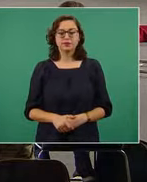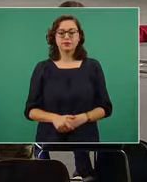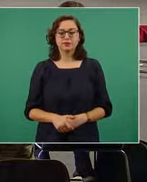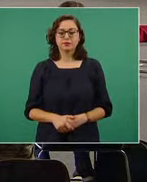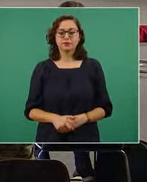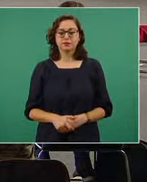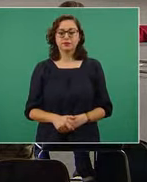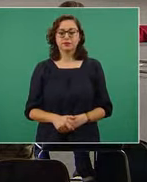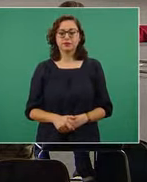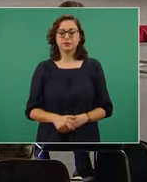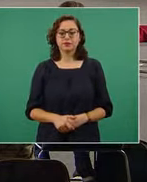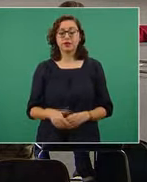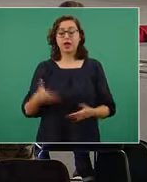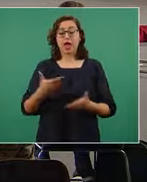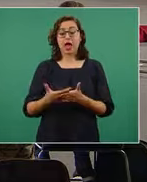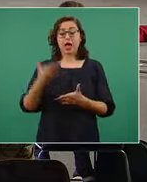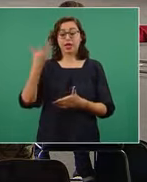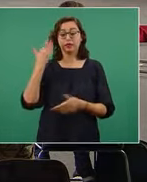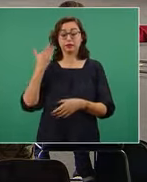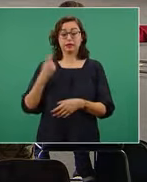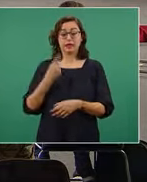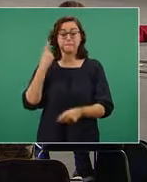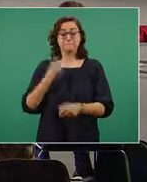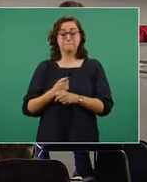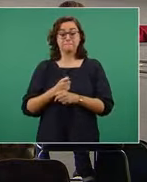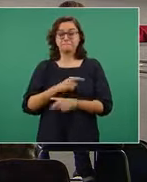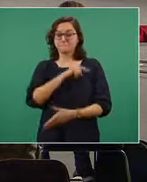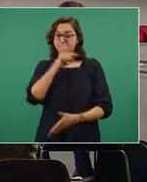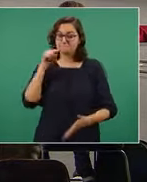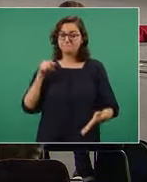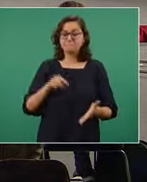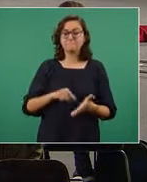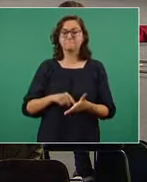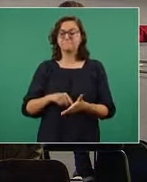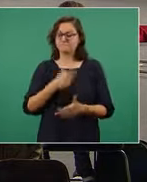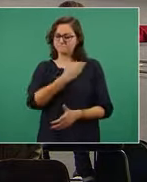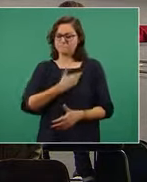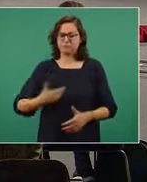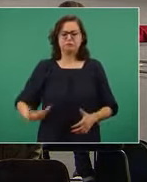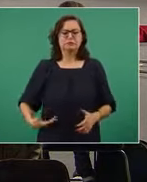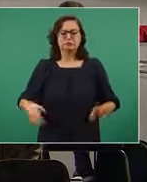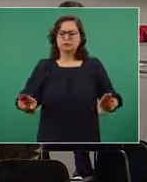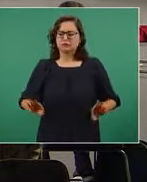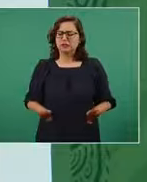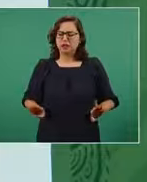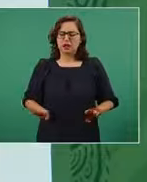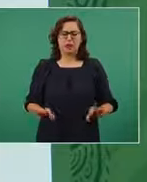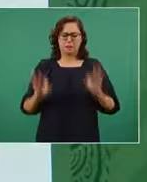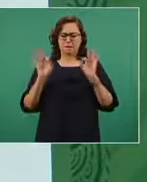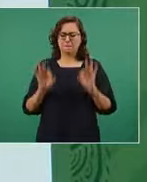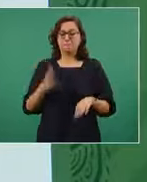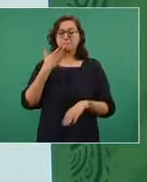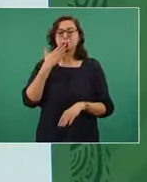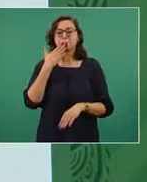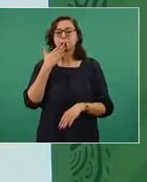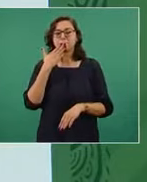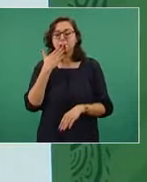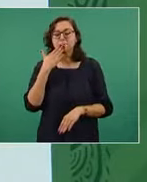Porque estaba en primer lugar, que es muy buen mandatario, el presidente